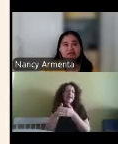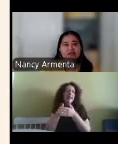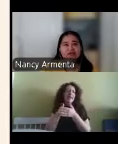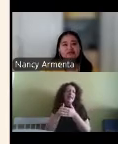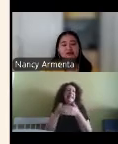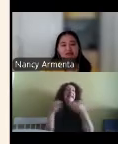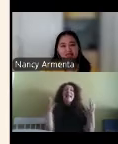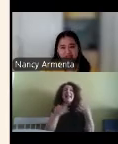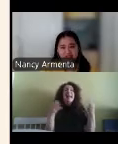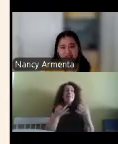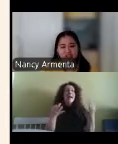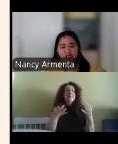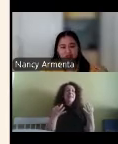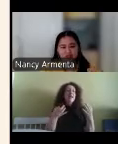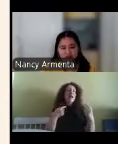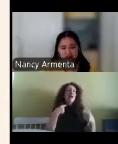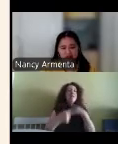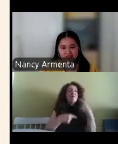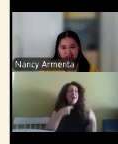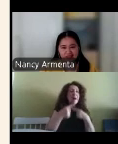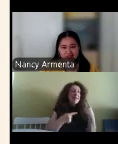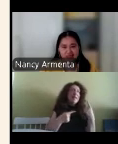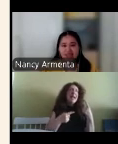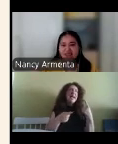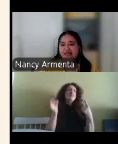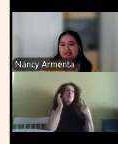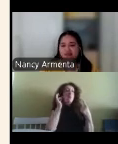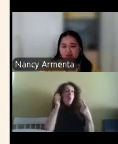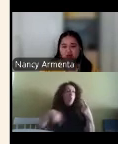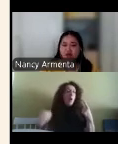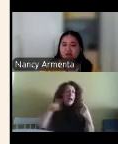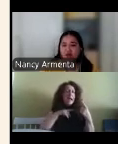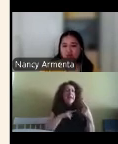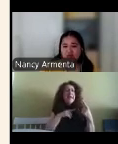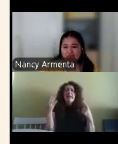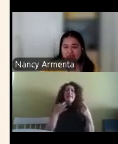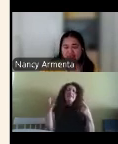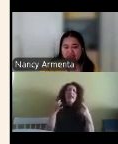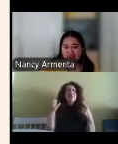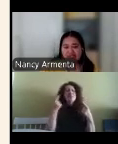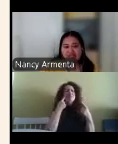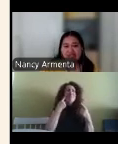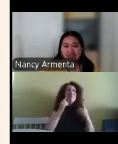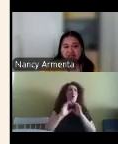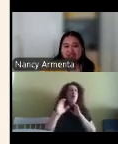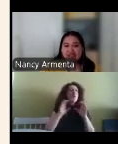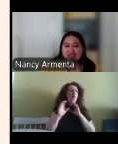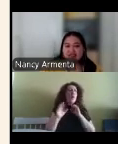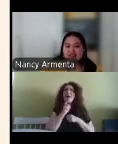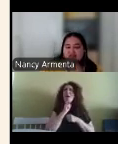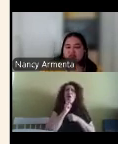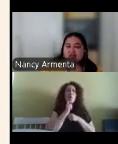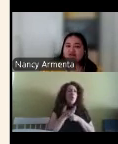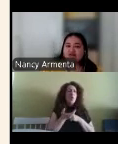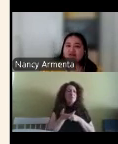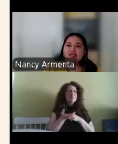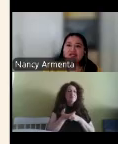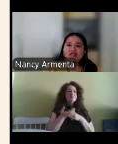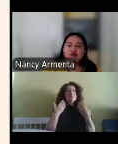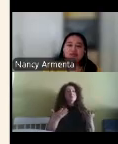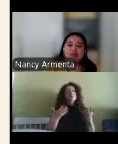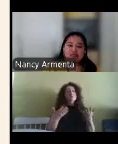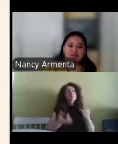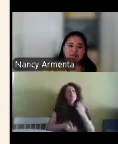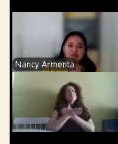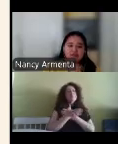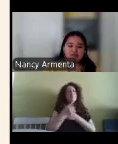pasa es que las familias o las propias mujeres tienen que resolver cómo comunicarse. Y entonces ahí surgen los familiares